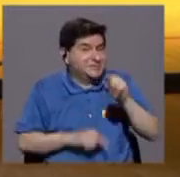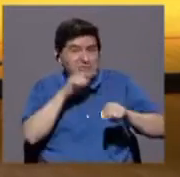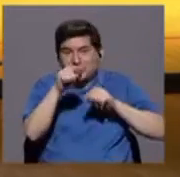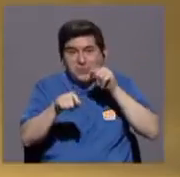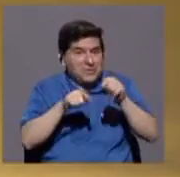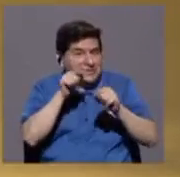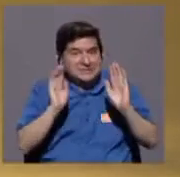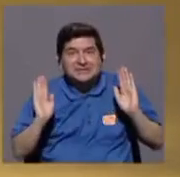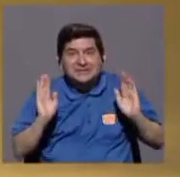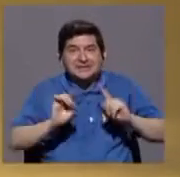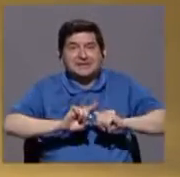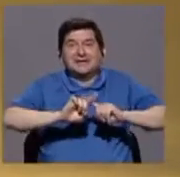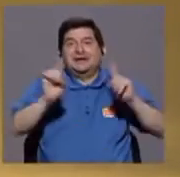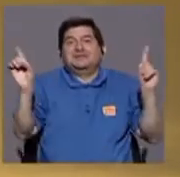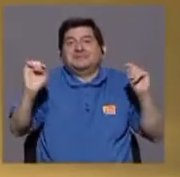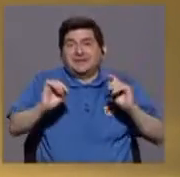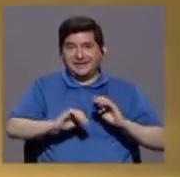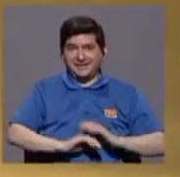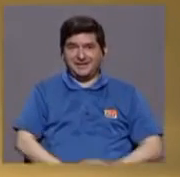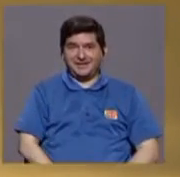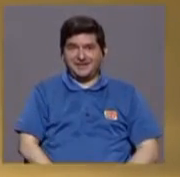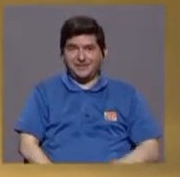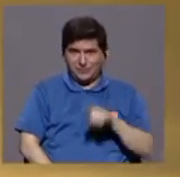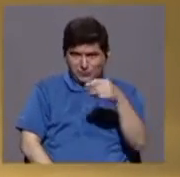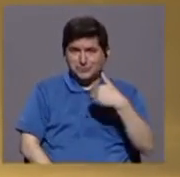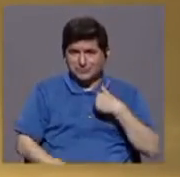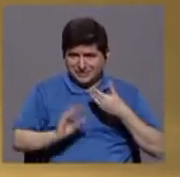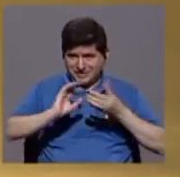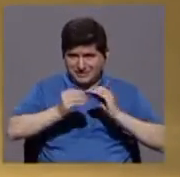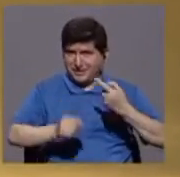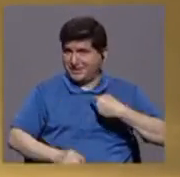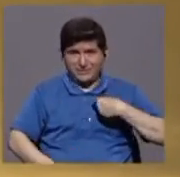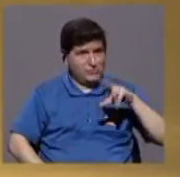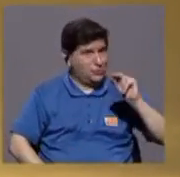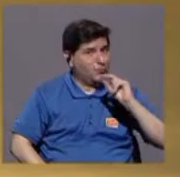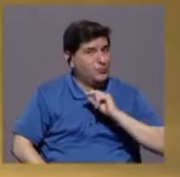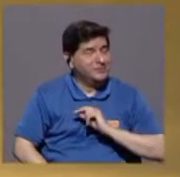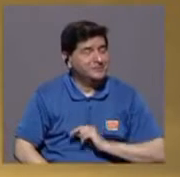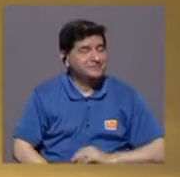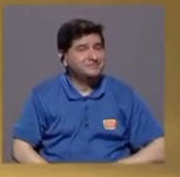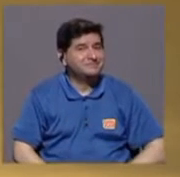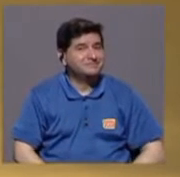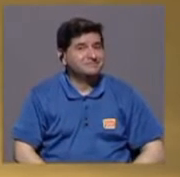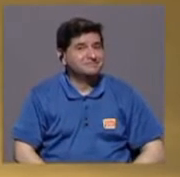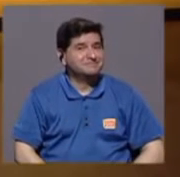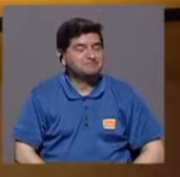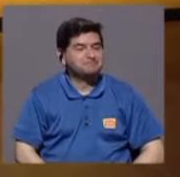criticando, pero usted tiene los datos y yo no.